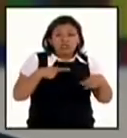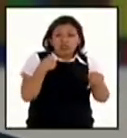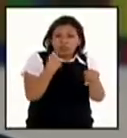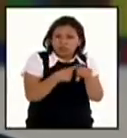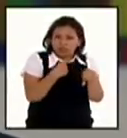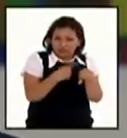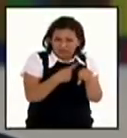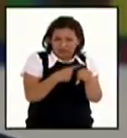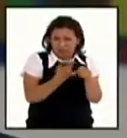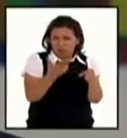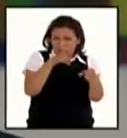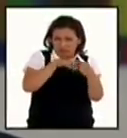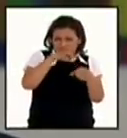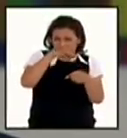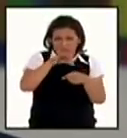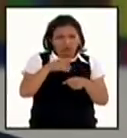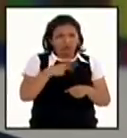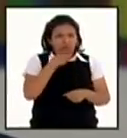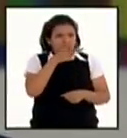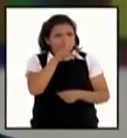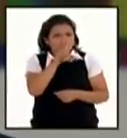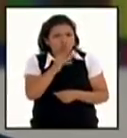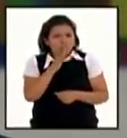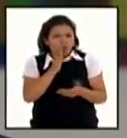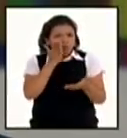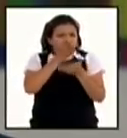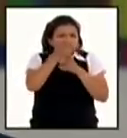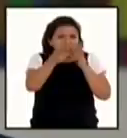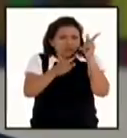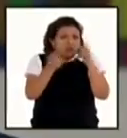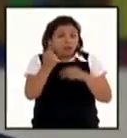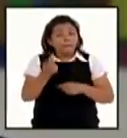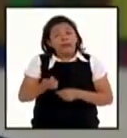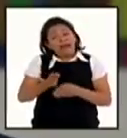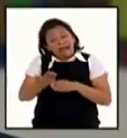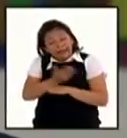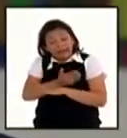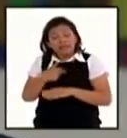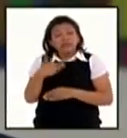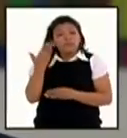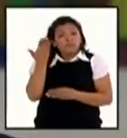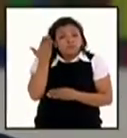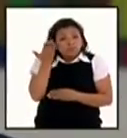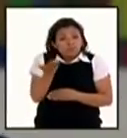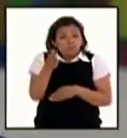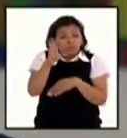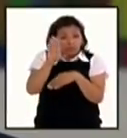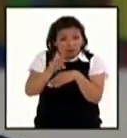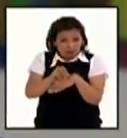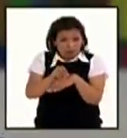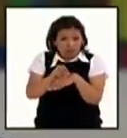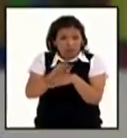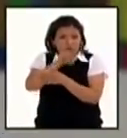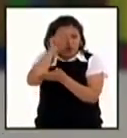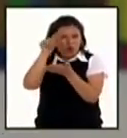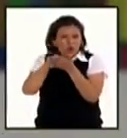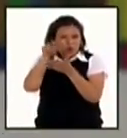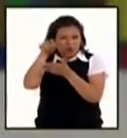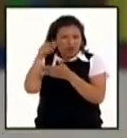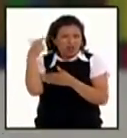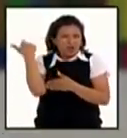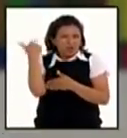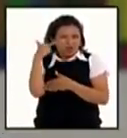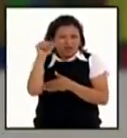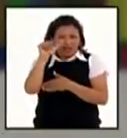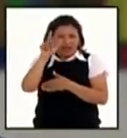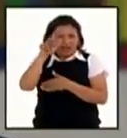hospital metropolitano. Y les dijeron que, bueno, no, porque se tenía que pedir permiso a la arquidiócesis de Guadalajara, porque ese